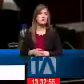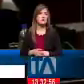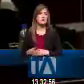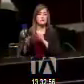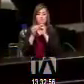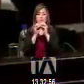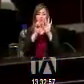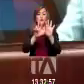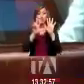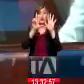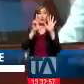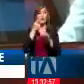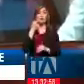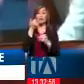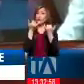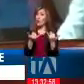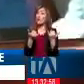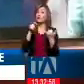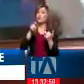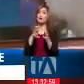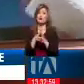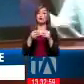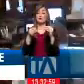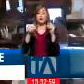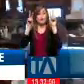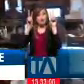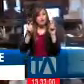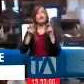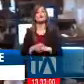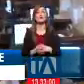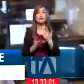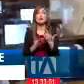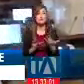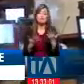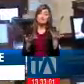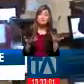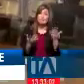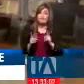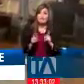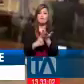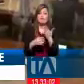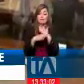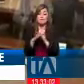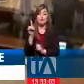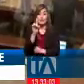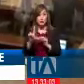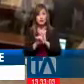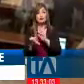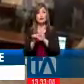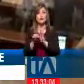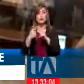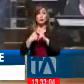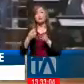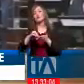Desde Pachacuti consideran que hoy mismo se debe resolver este tema y esperan no estancar el debate, pues legalmente desde que